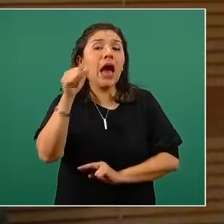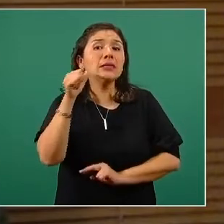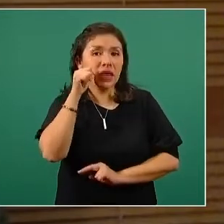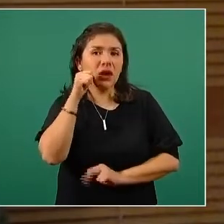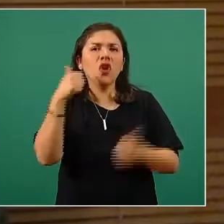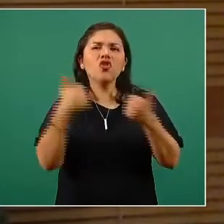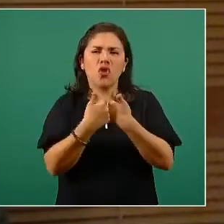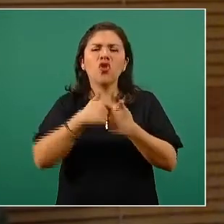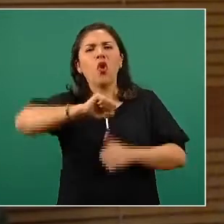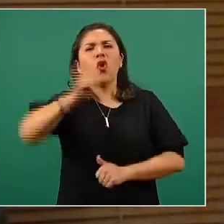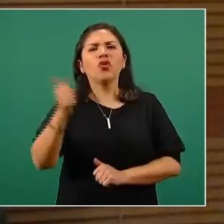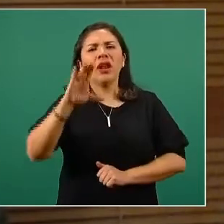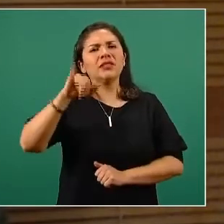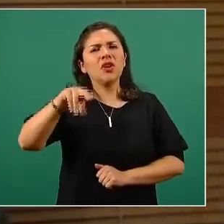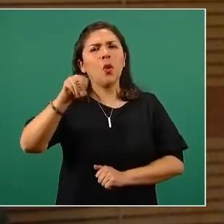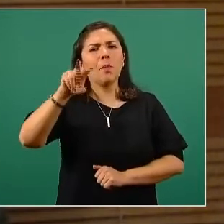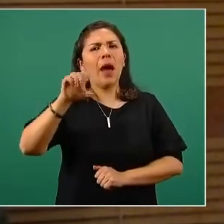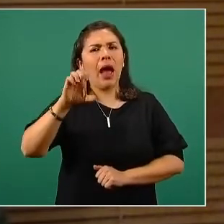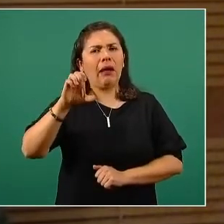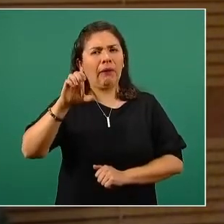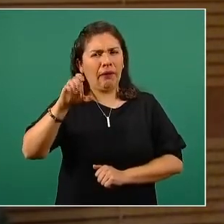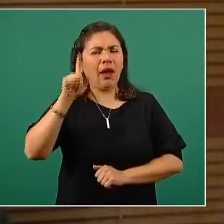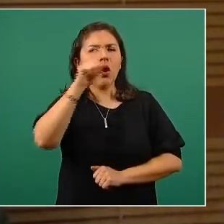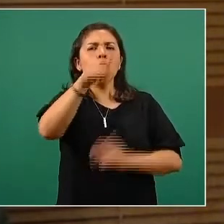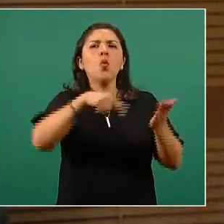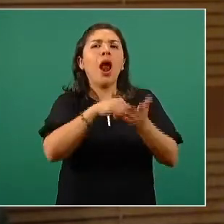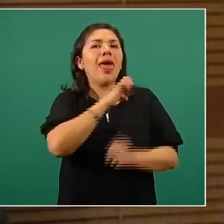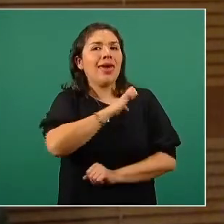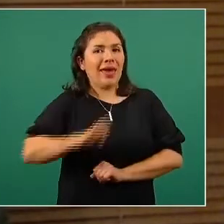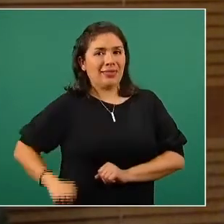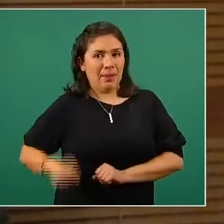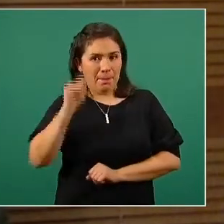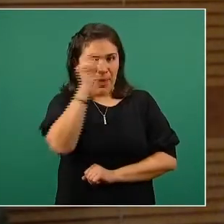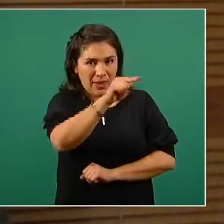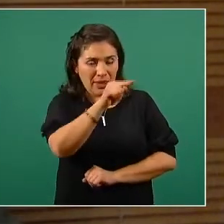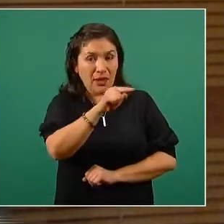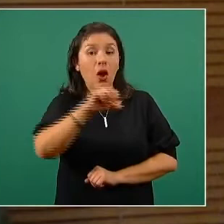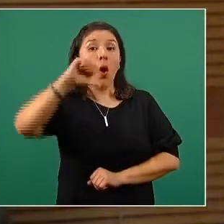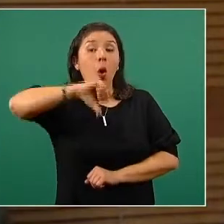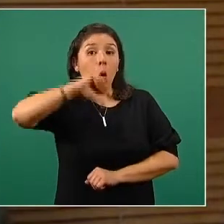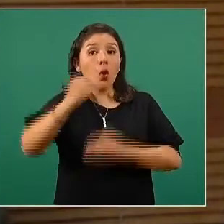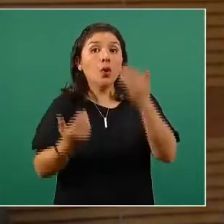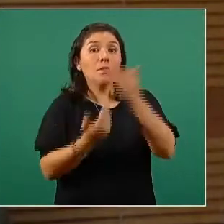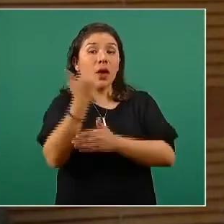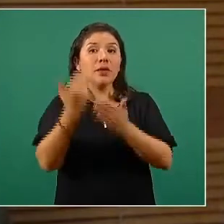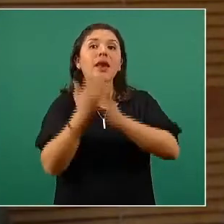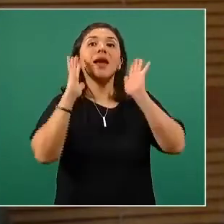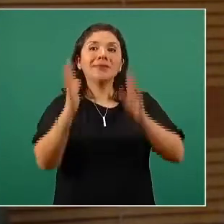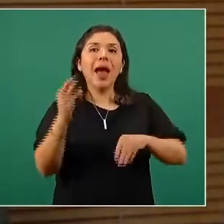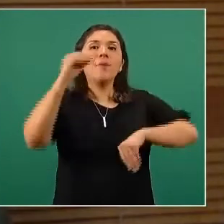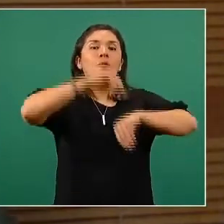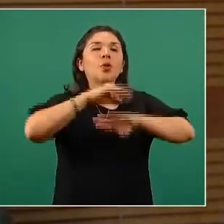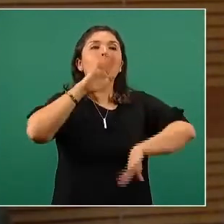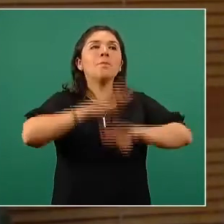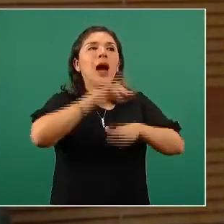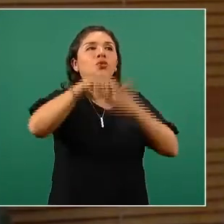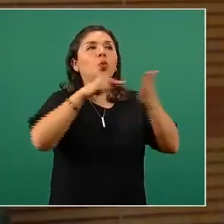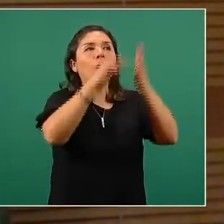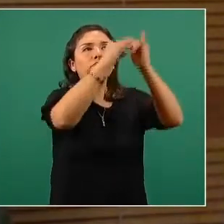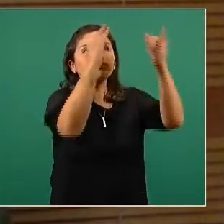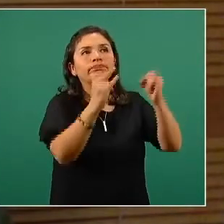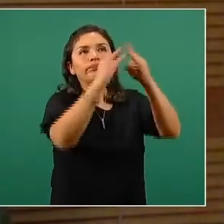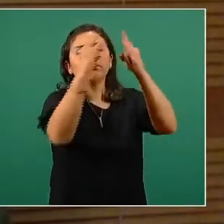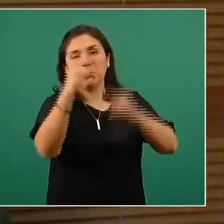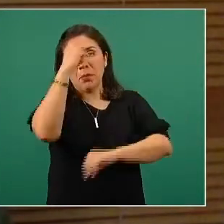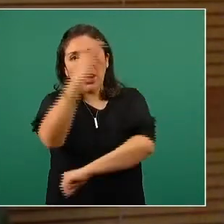Sinovac en el municipio de Catepec, donde el día de hoy ya se aumentaron los sitios de vacunación y por lo tanto